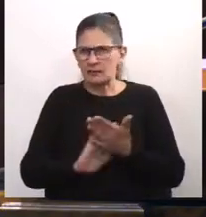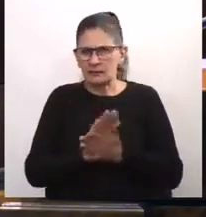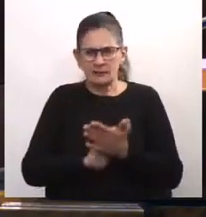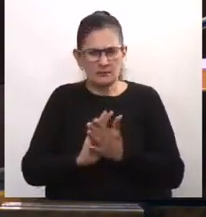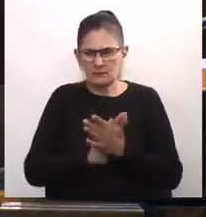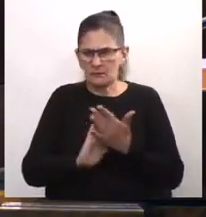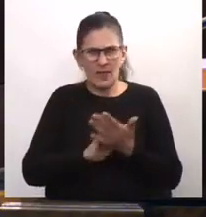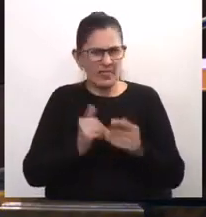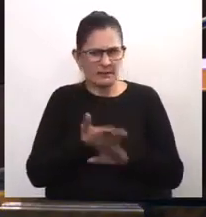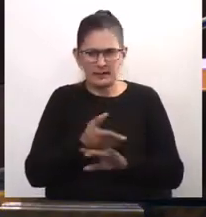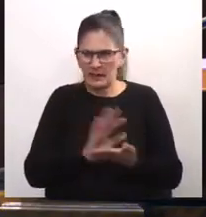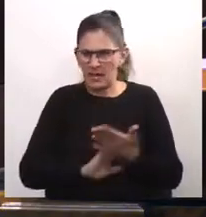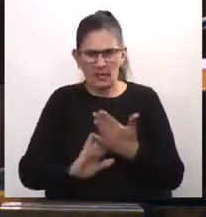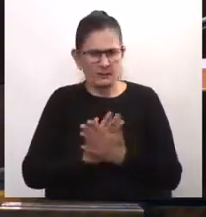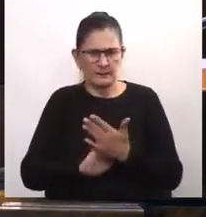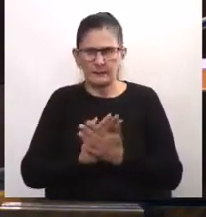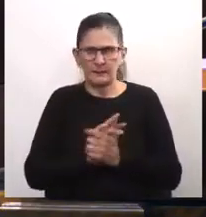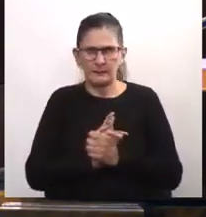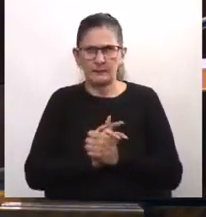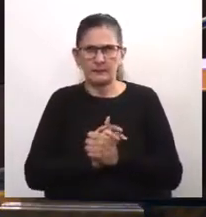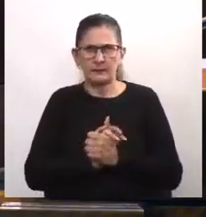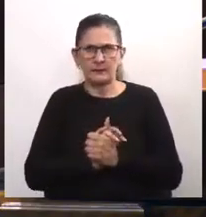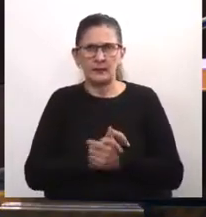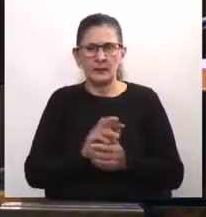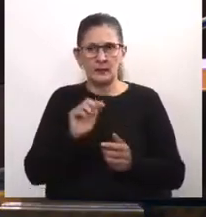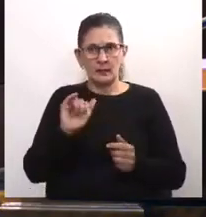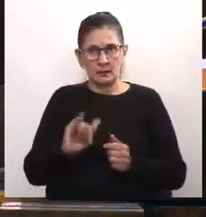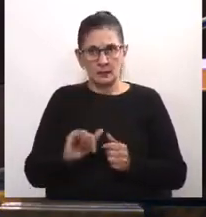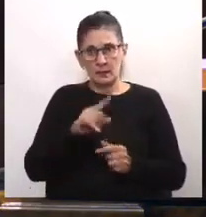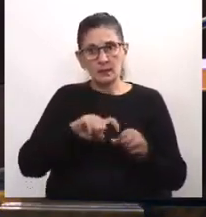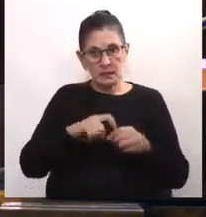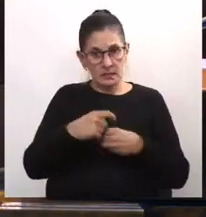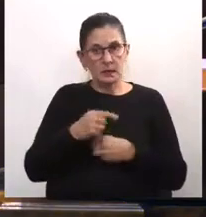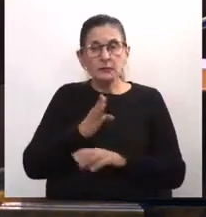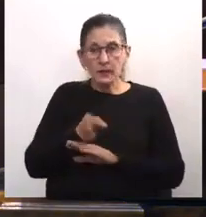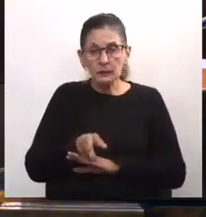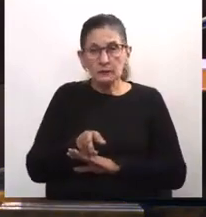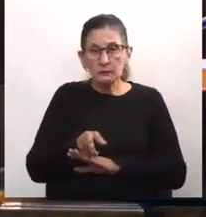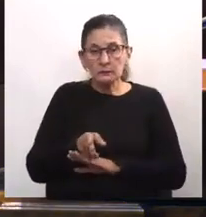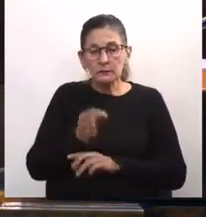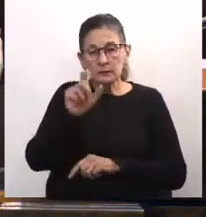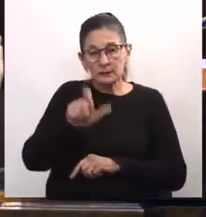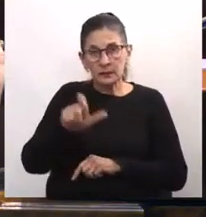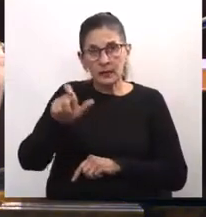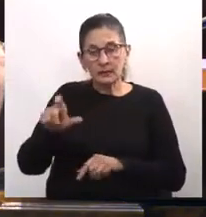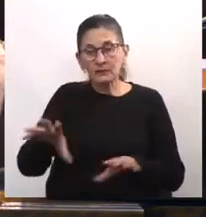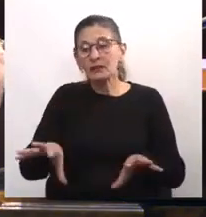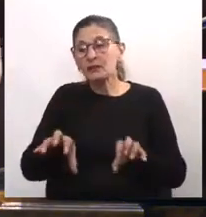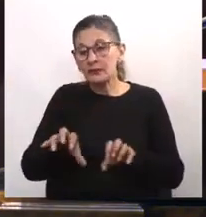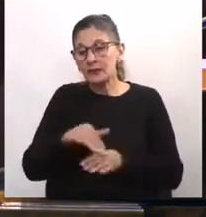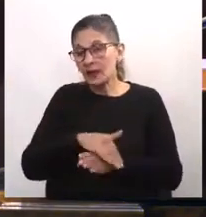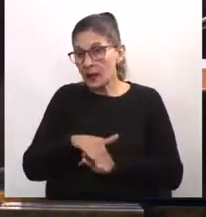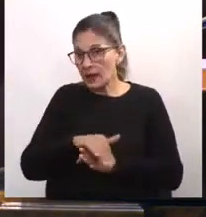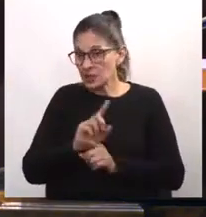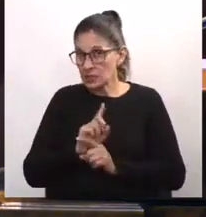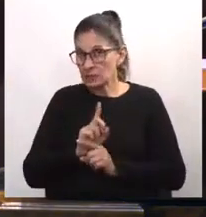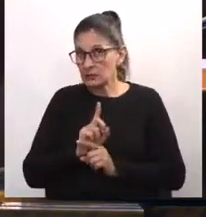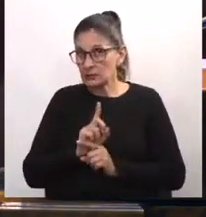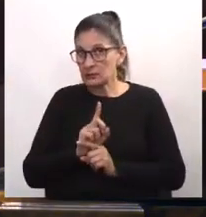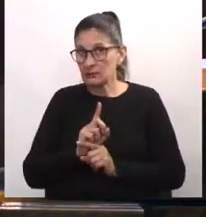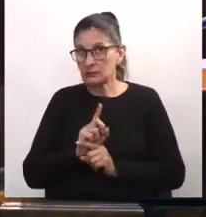Y comparece el sindicato. de las personas que viven en la calle.